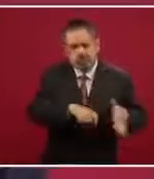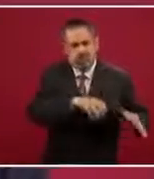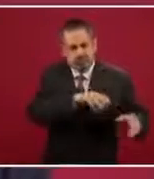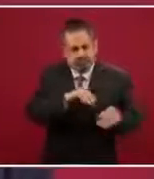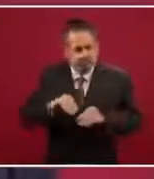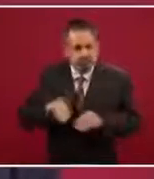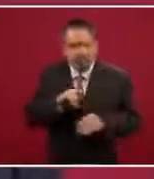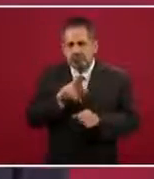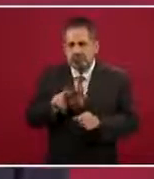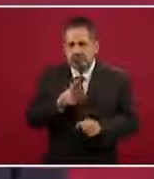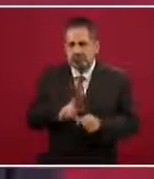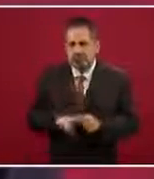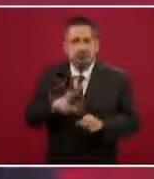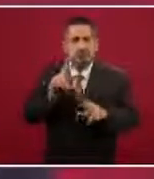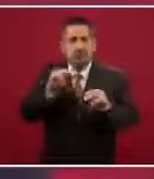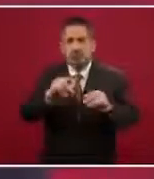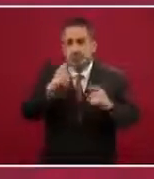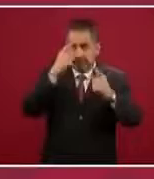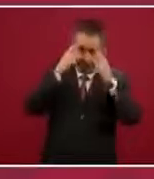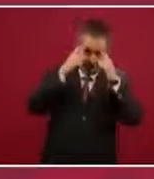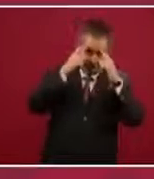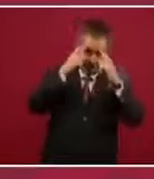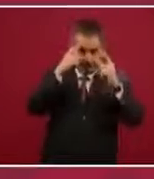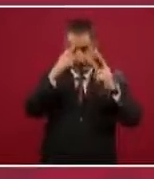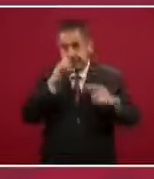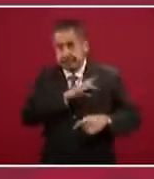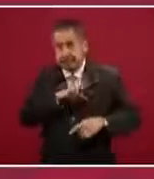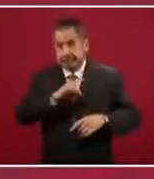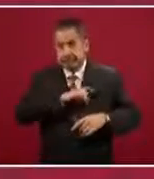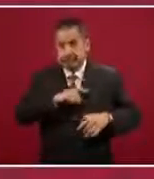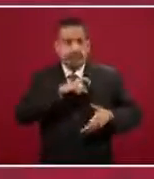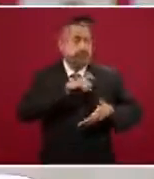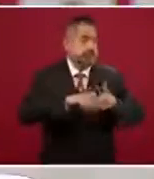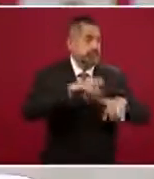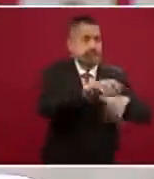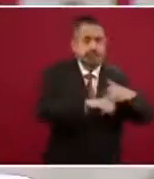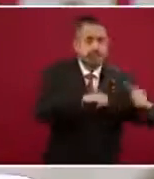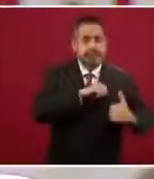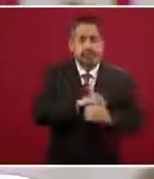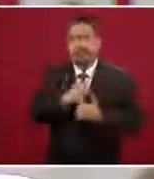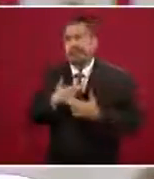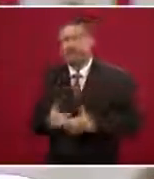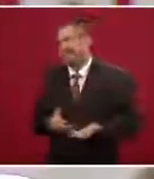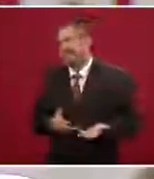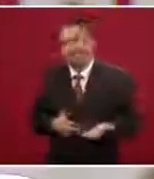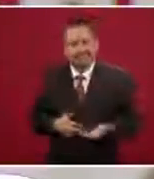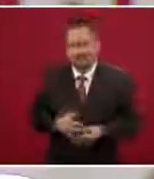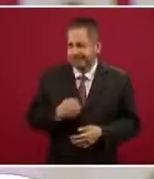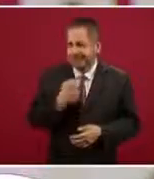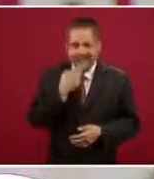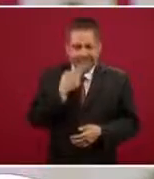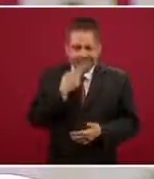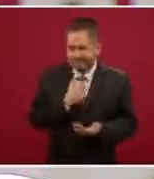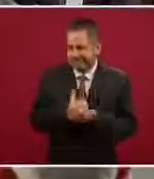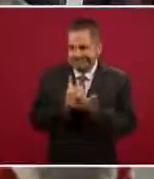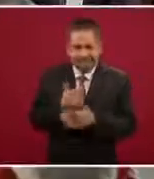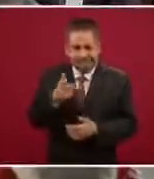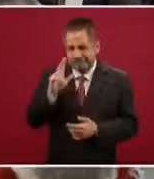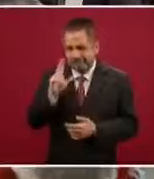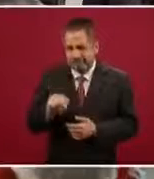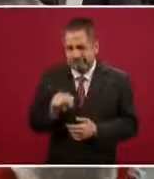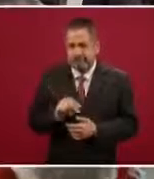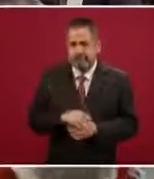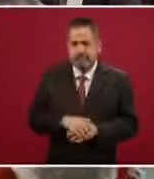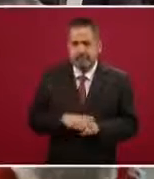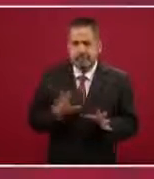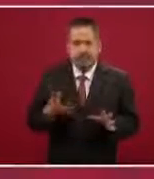No caer en estas compras de pánico. No nos ayuda y no ayudamos